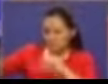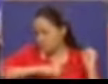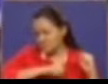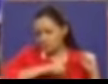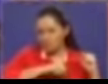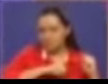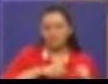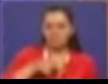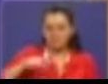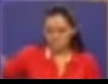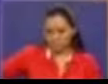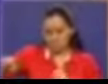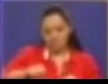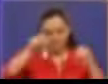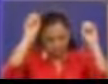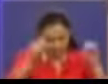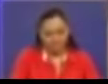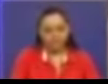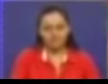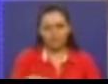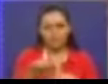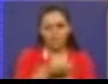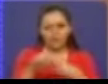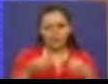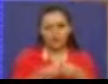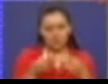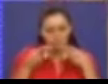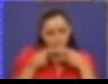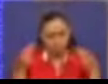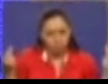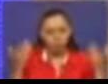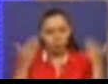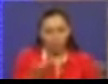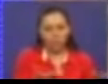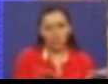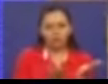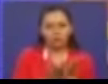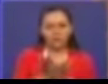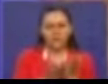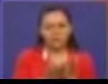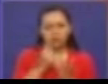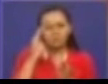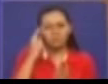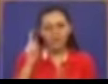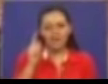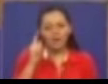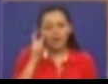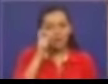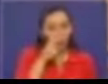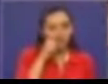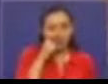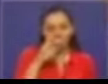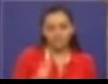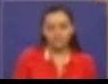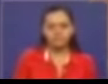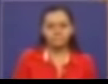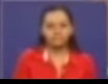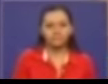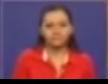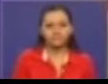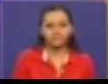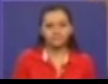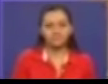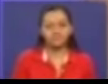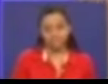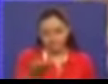Revolución Ciudadana, y ahora son instalaciones públicas para servicio del pueblo ecuatoriano. Veamos el siguiente video,